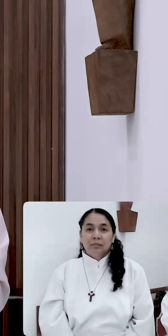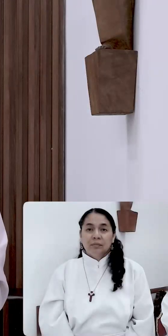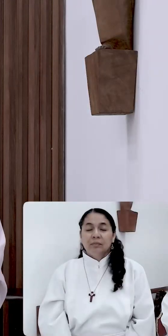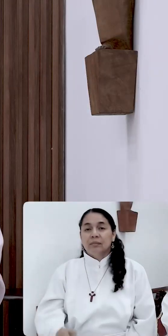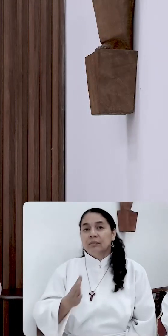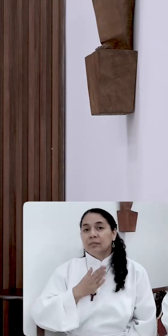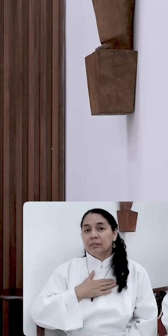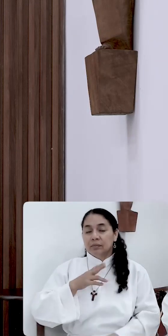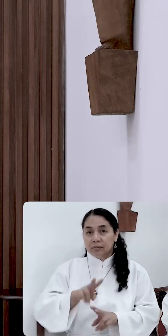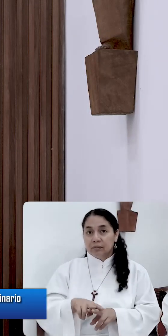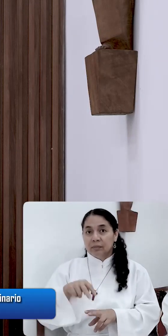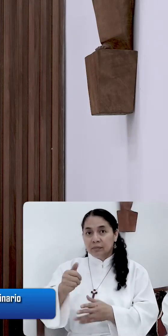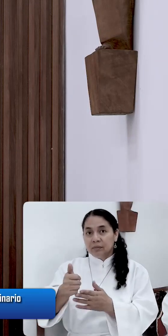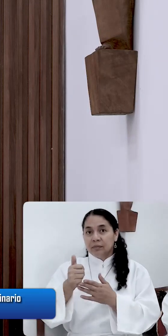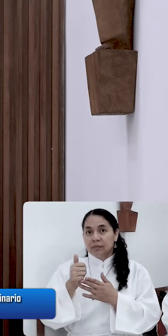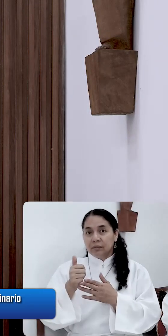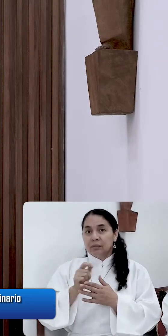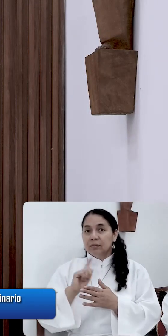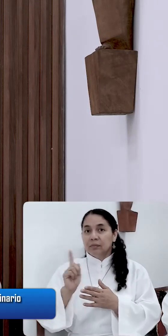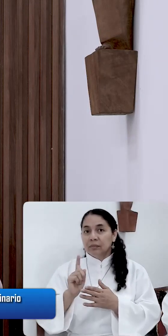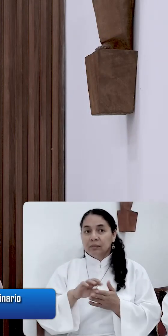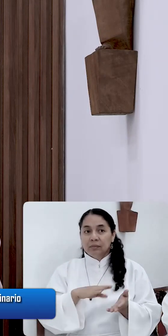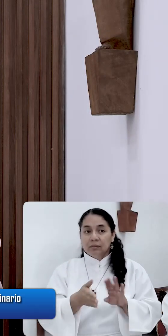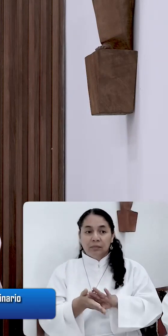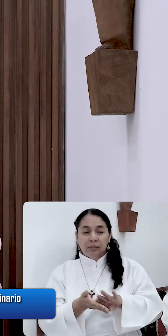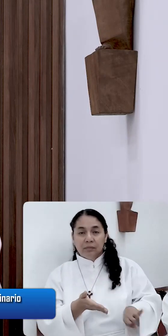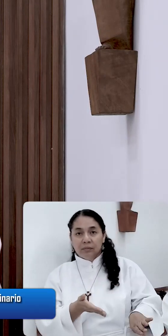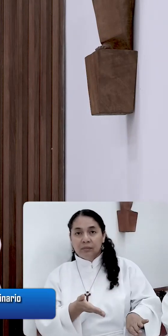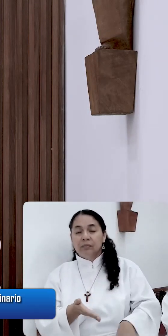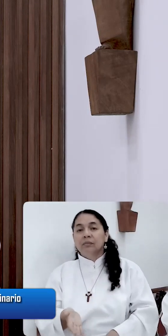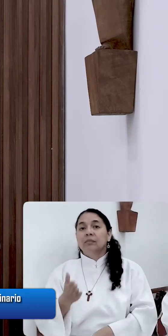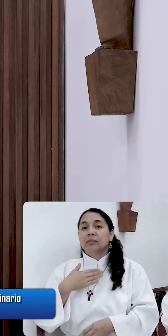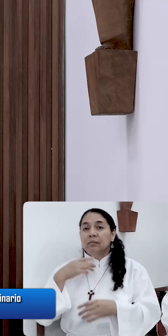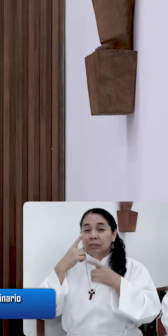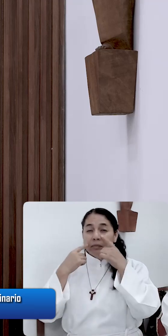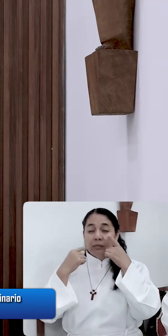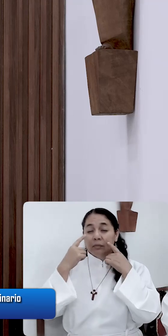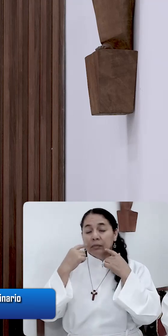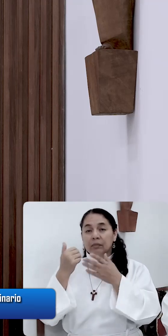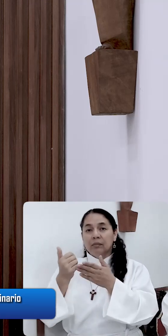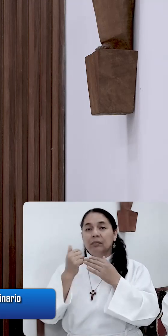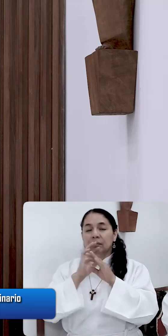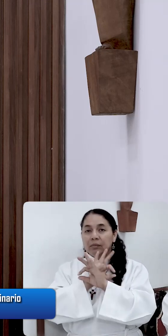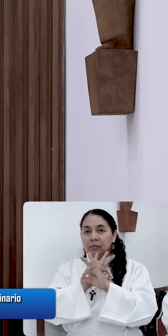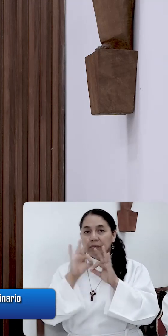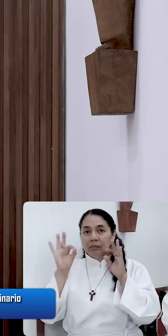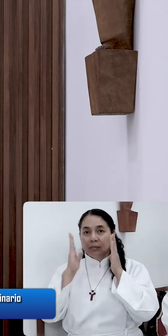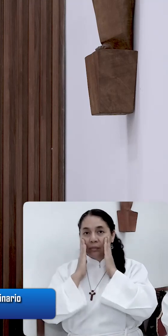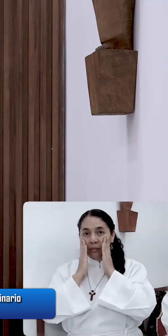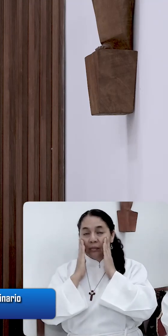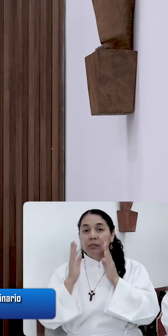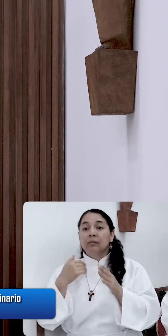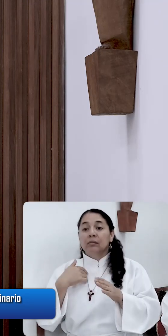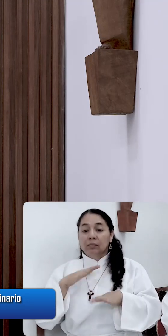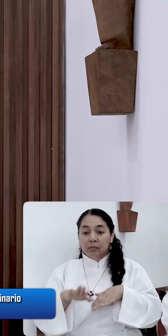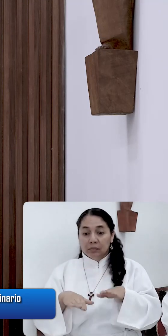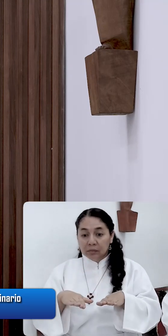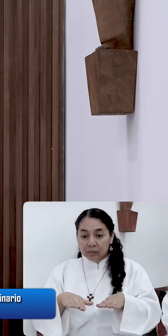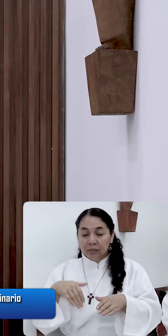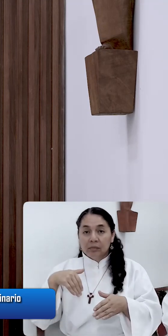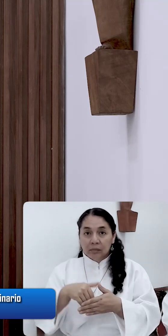Mi alma libró de la muerte, del llanto los ojos míos, y ha evitado que mis pies tropiecen por el